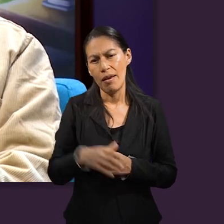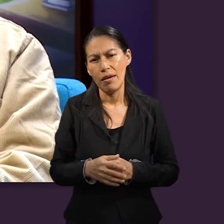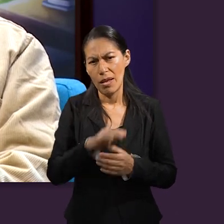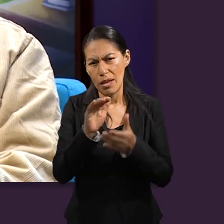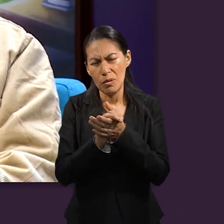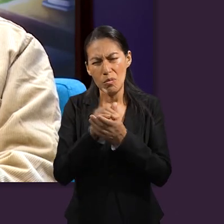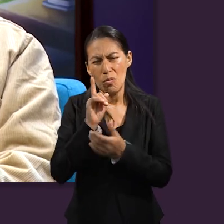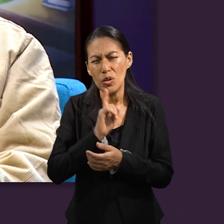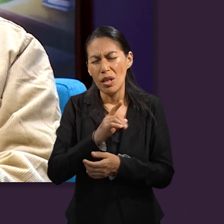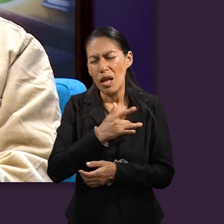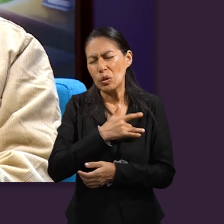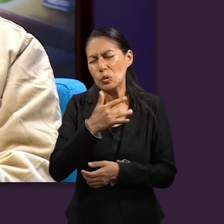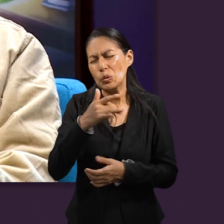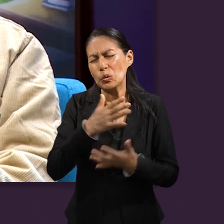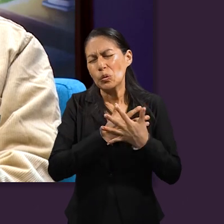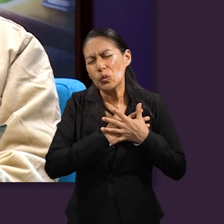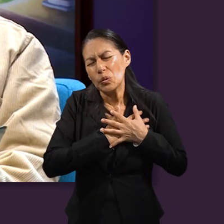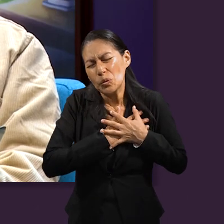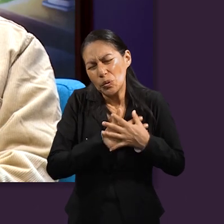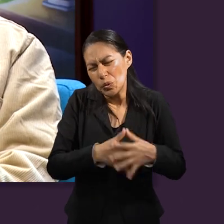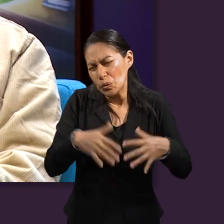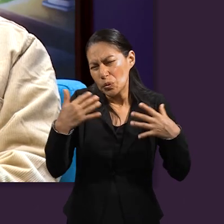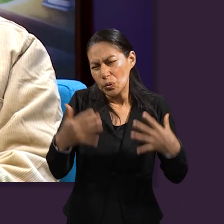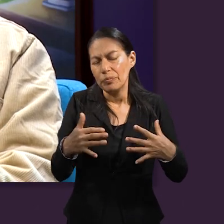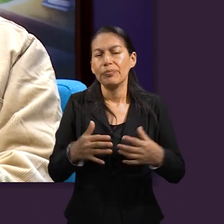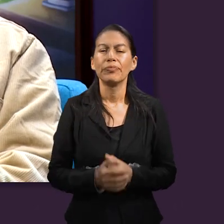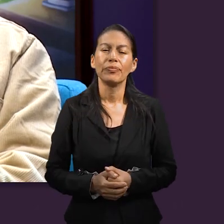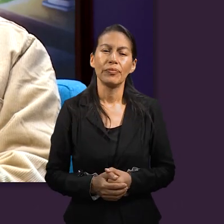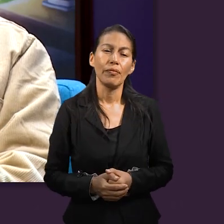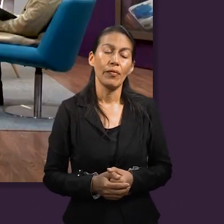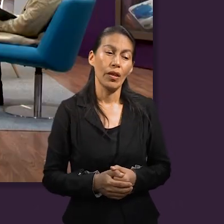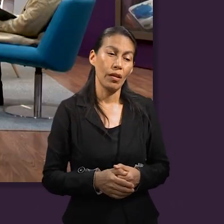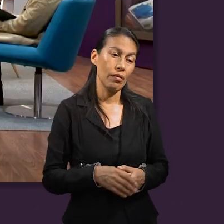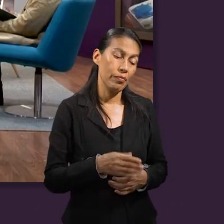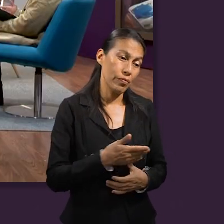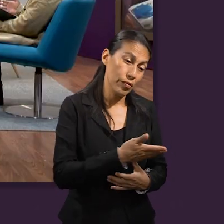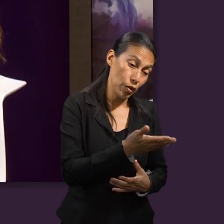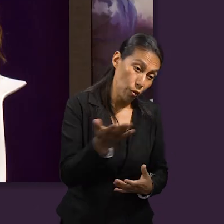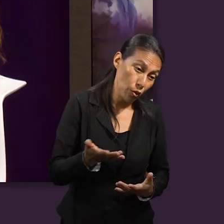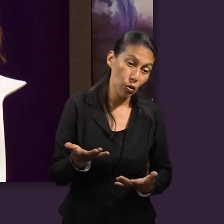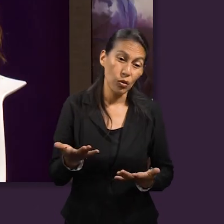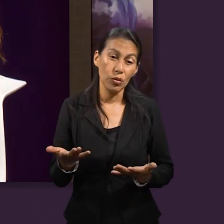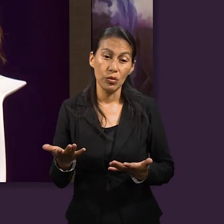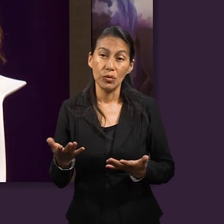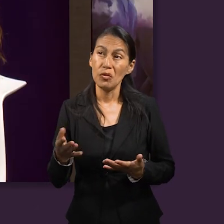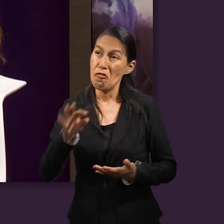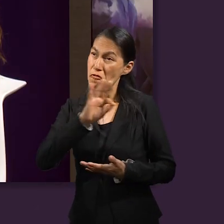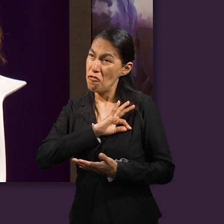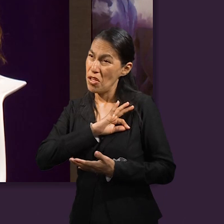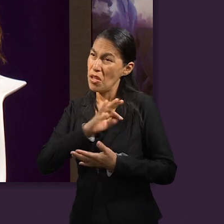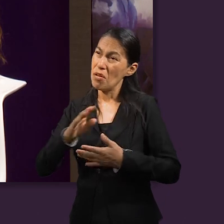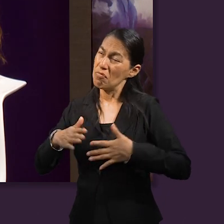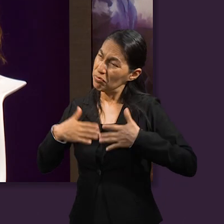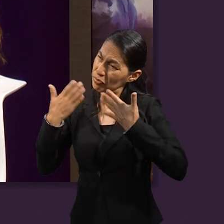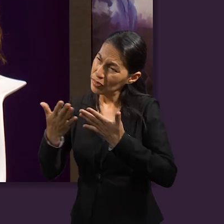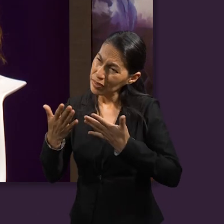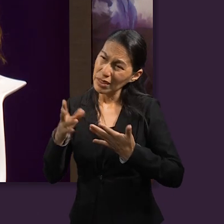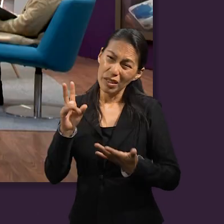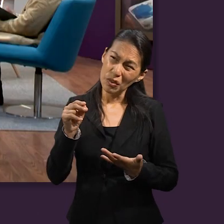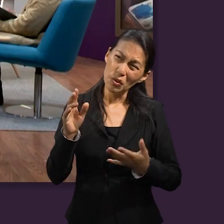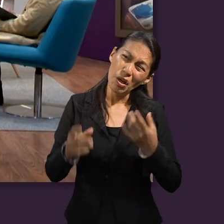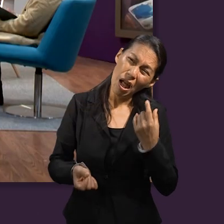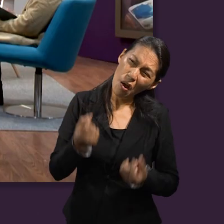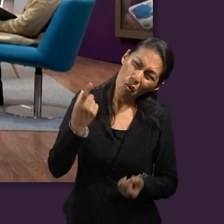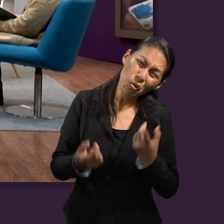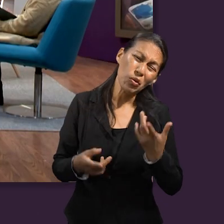a posteriori y todo a causa de las malas decisiones de nuestro acorde con la voluntad de dios y tener